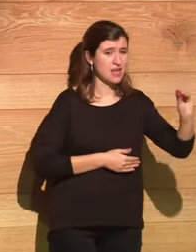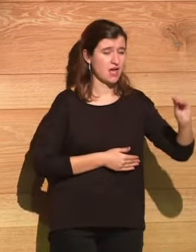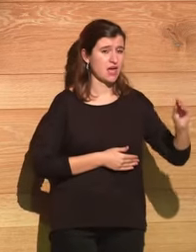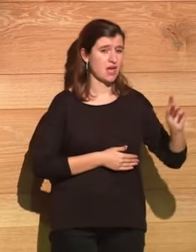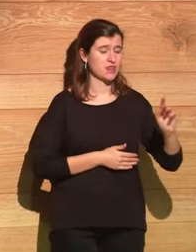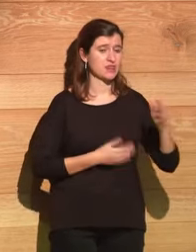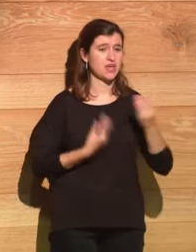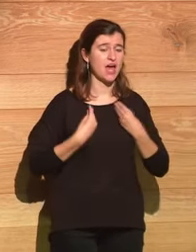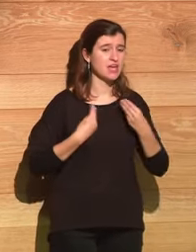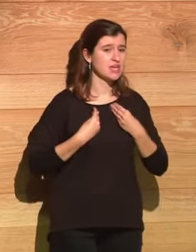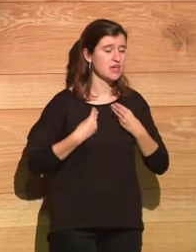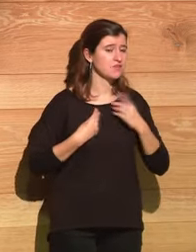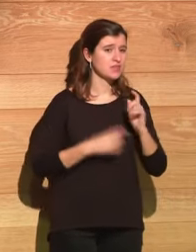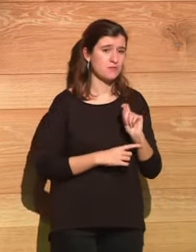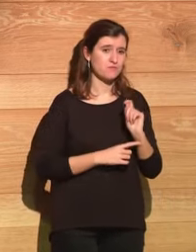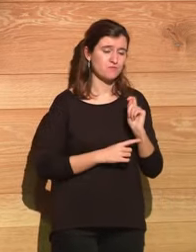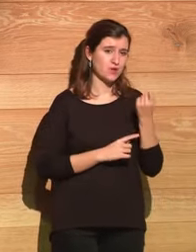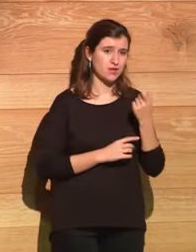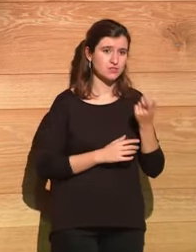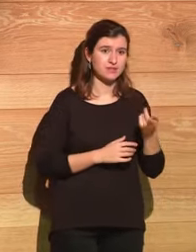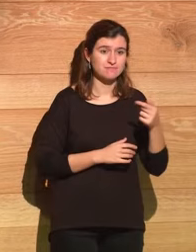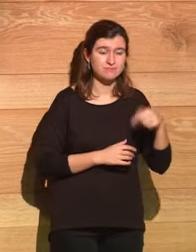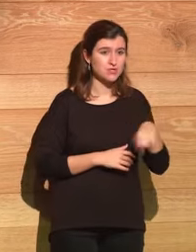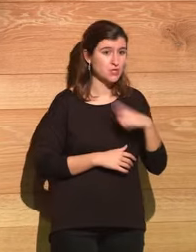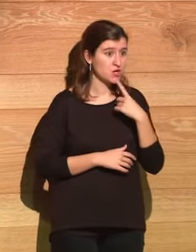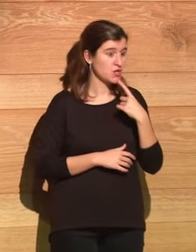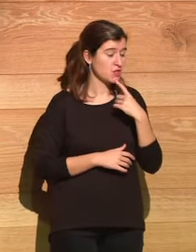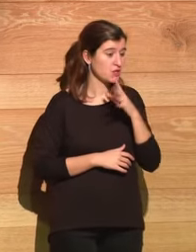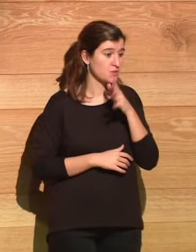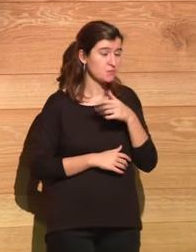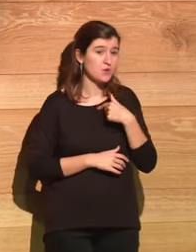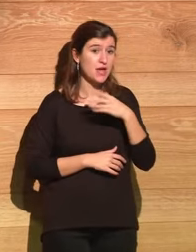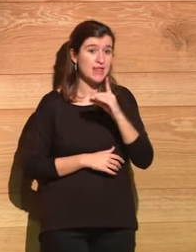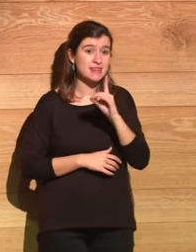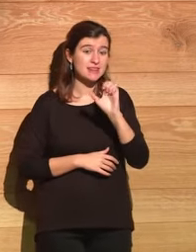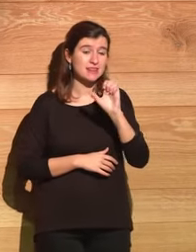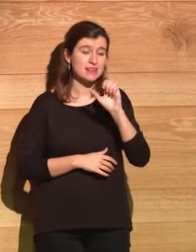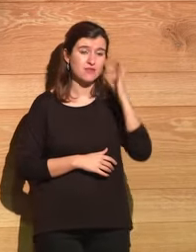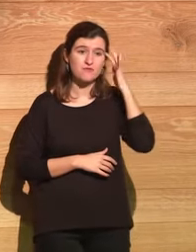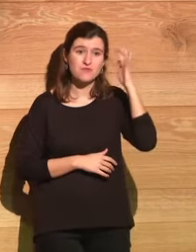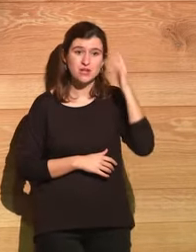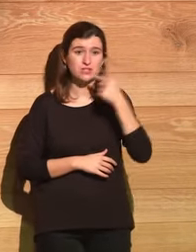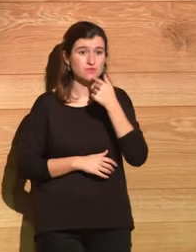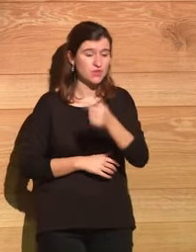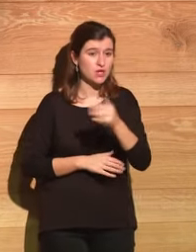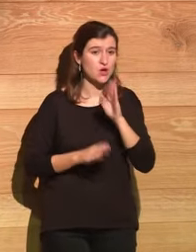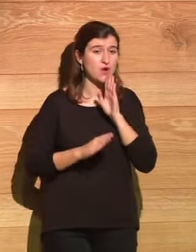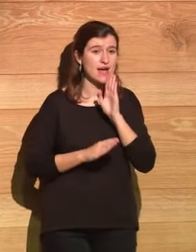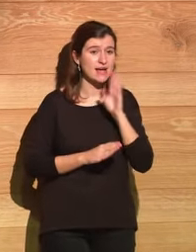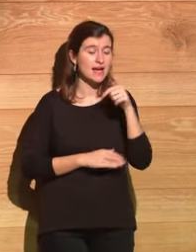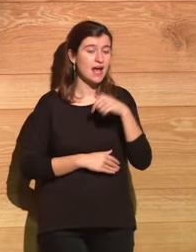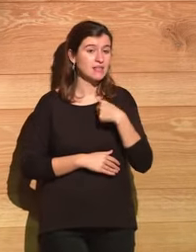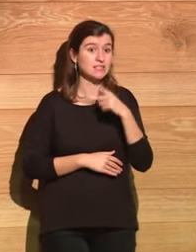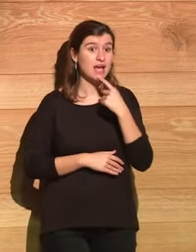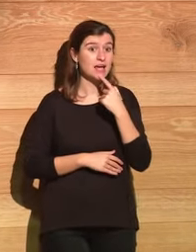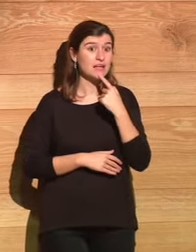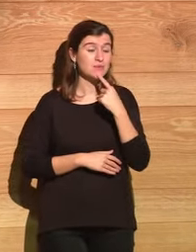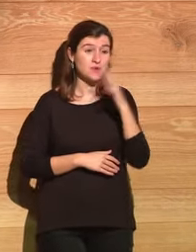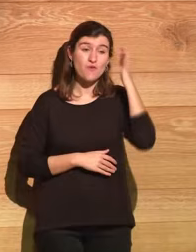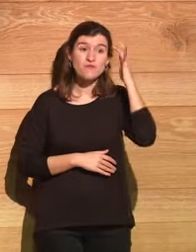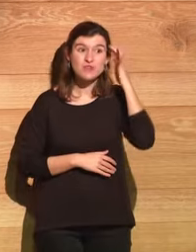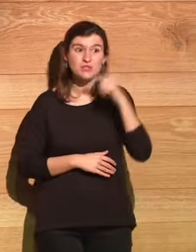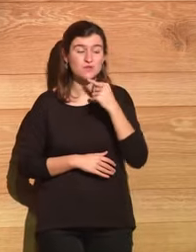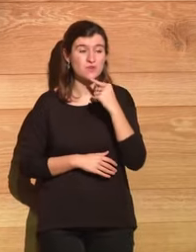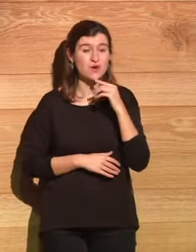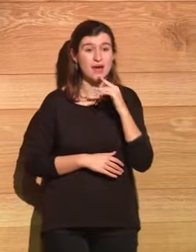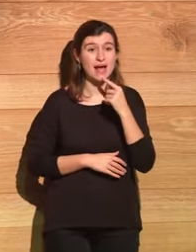duración de mi vida. Pero no lo digo porque ya lo dijo Descartes, es decir, porque lo dijo Descartes, me atrevo a decirlo yo.